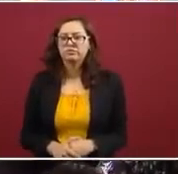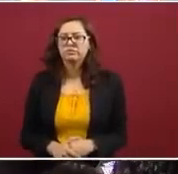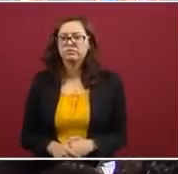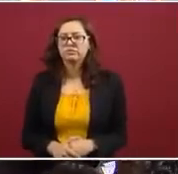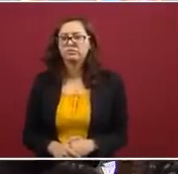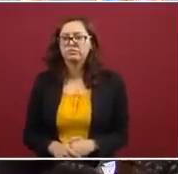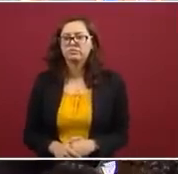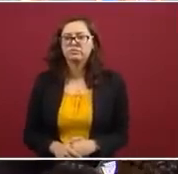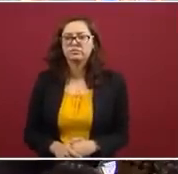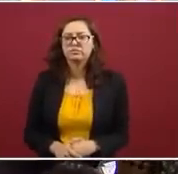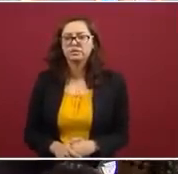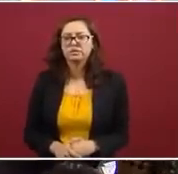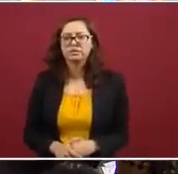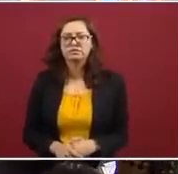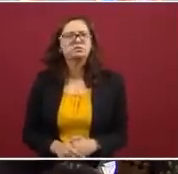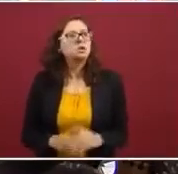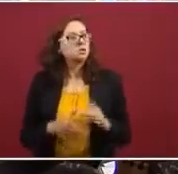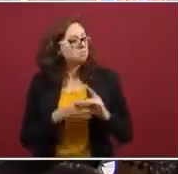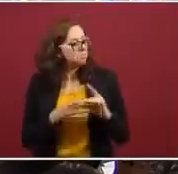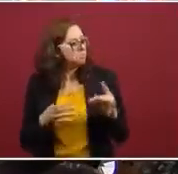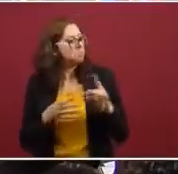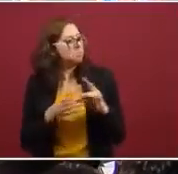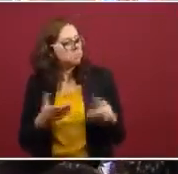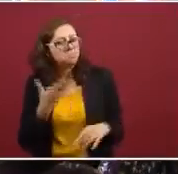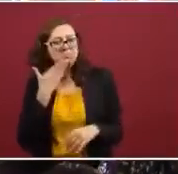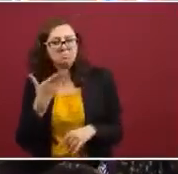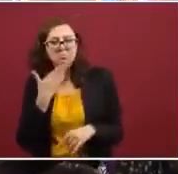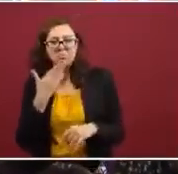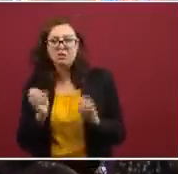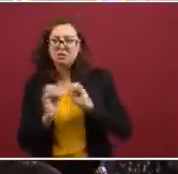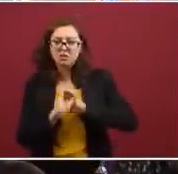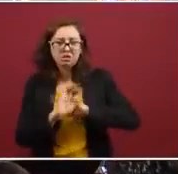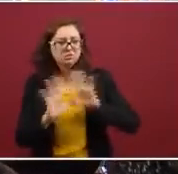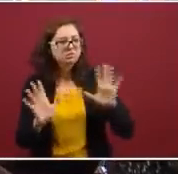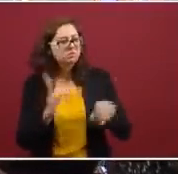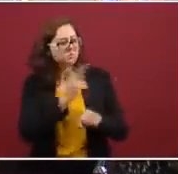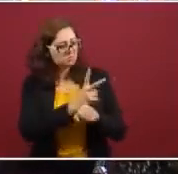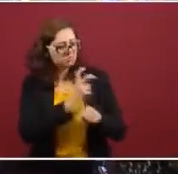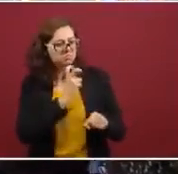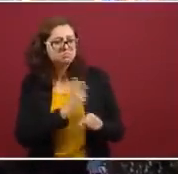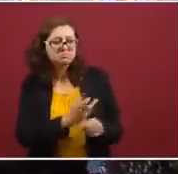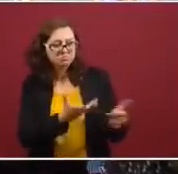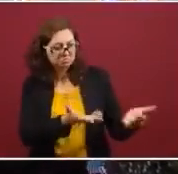Está muy bien explicado, ya lo vamos a invitar.